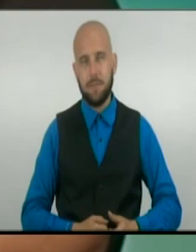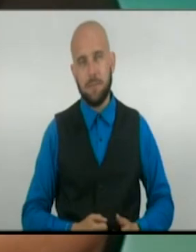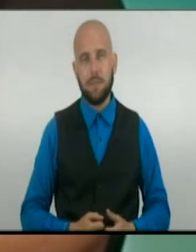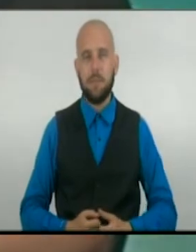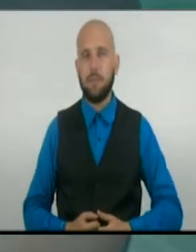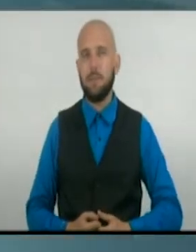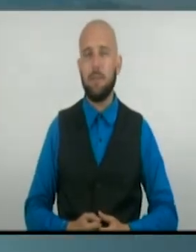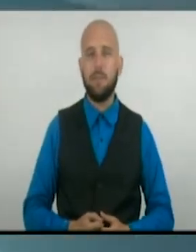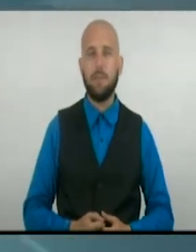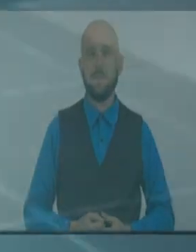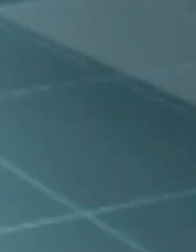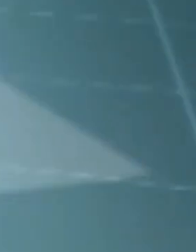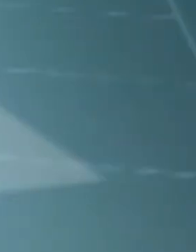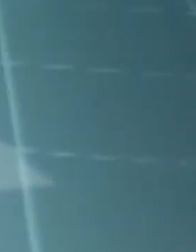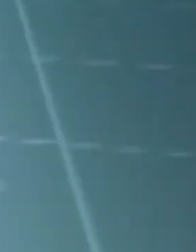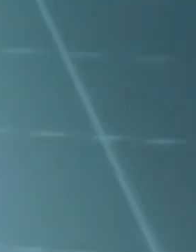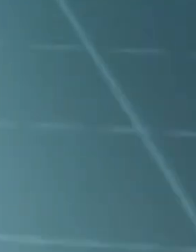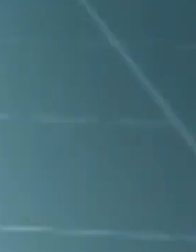mano